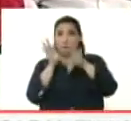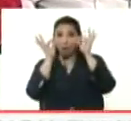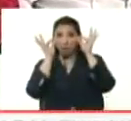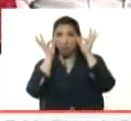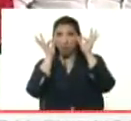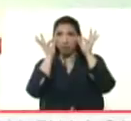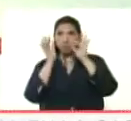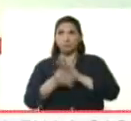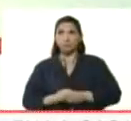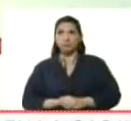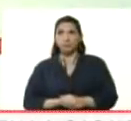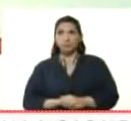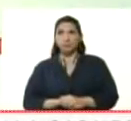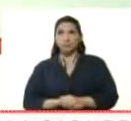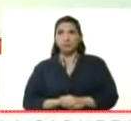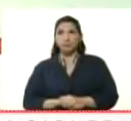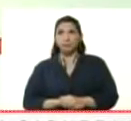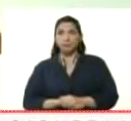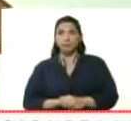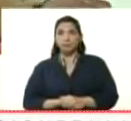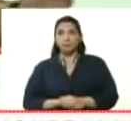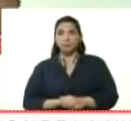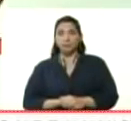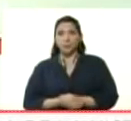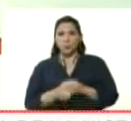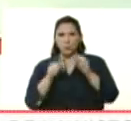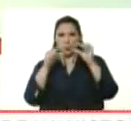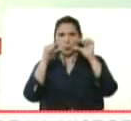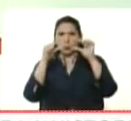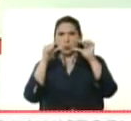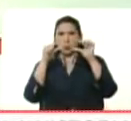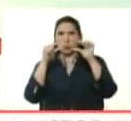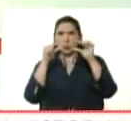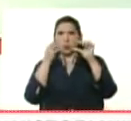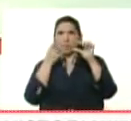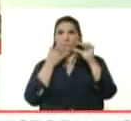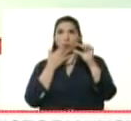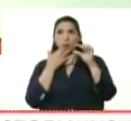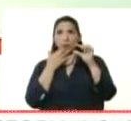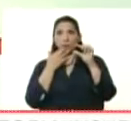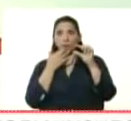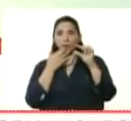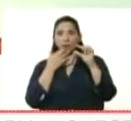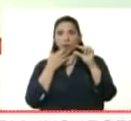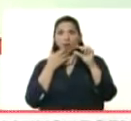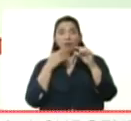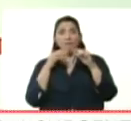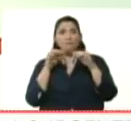llama? Bien gruesos. Claro, corriendo se le caían los lentes, llegaron una bolsa plástica.